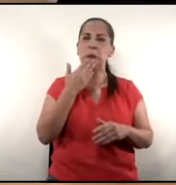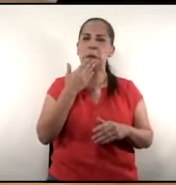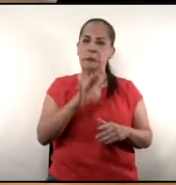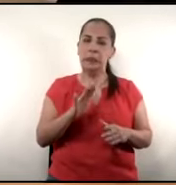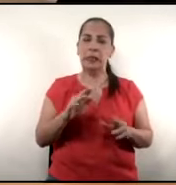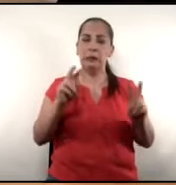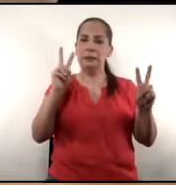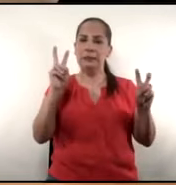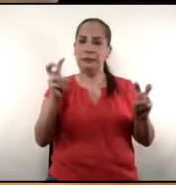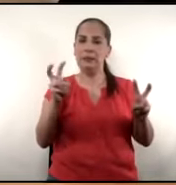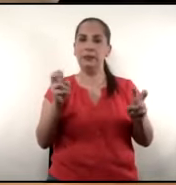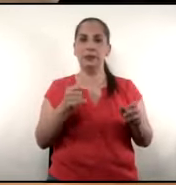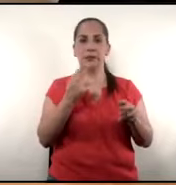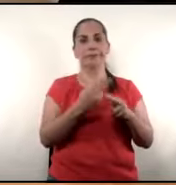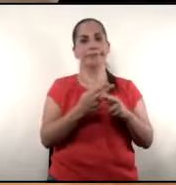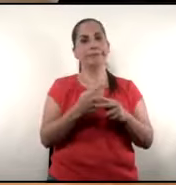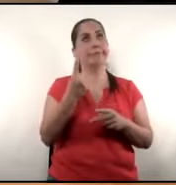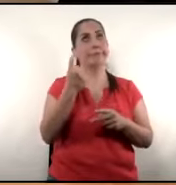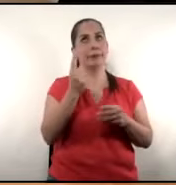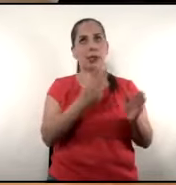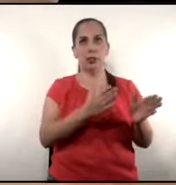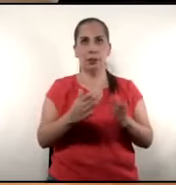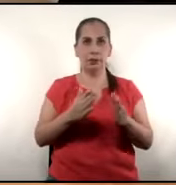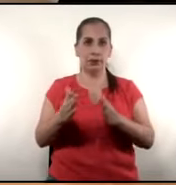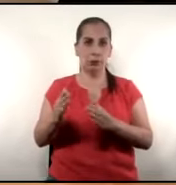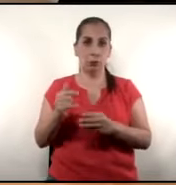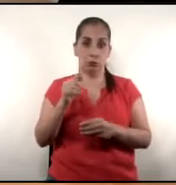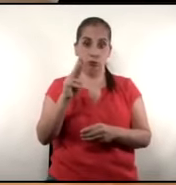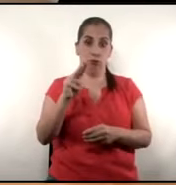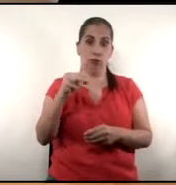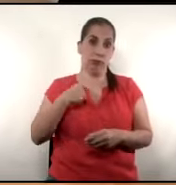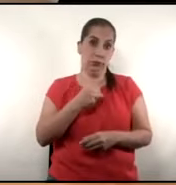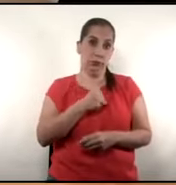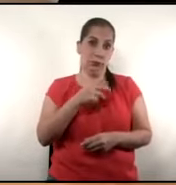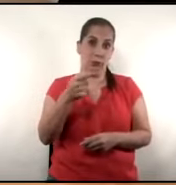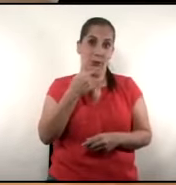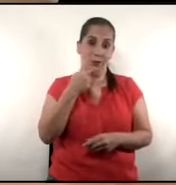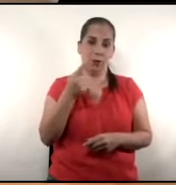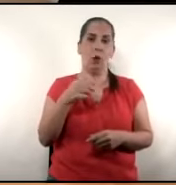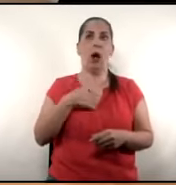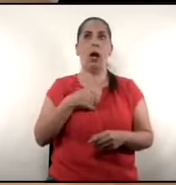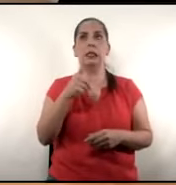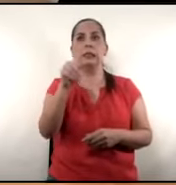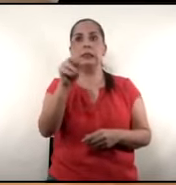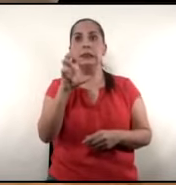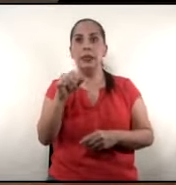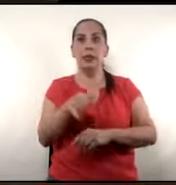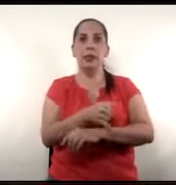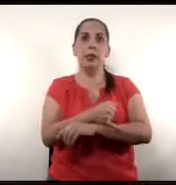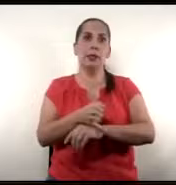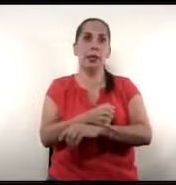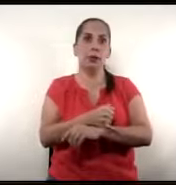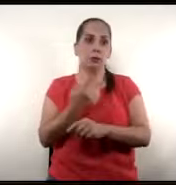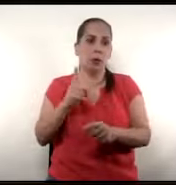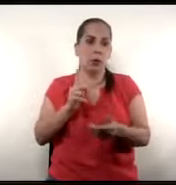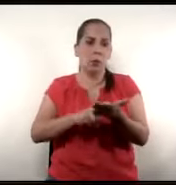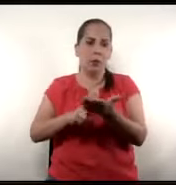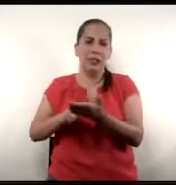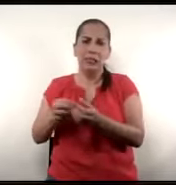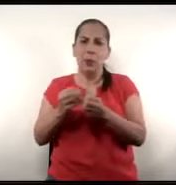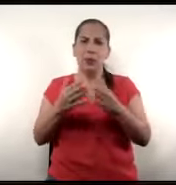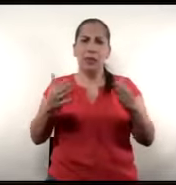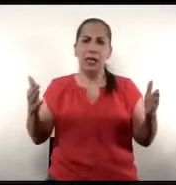falta de planificación en muchas cosas. Uh-huh. Bueno, un ministerio como el que usted cita, que tiene solo 100 ingenieros en una planilla tan grande, esa